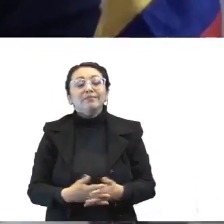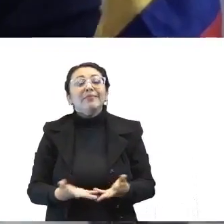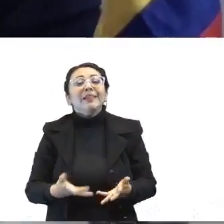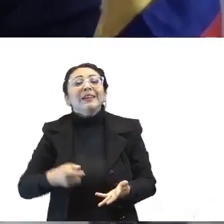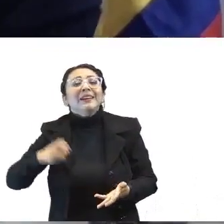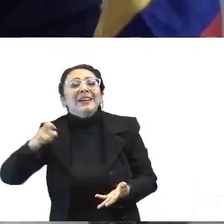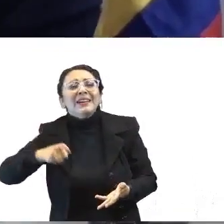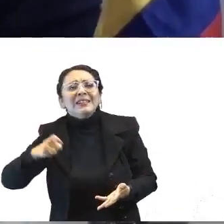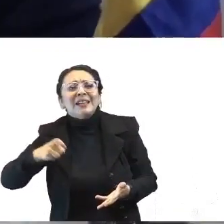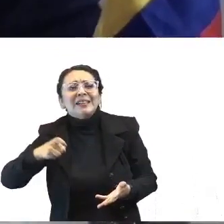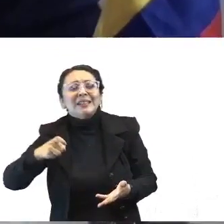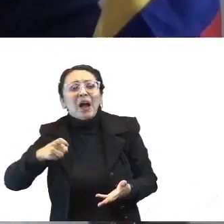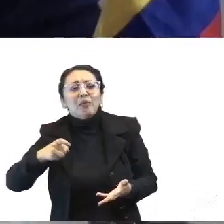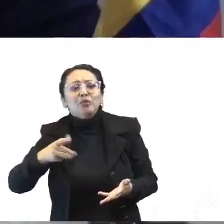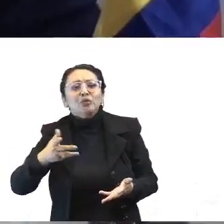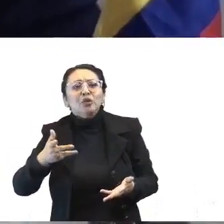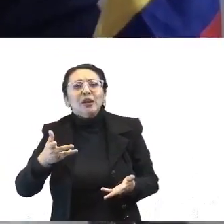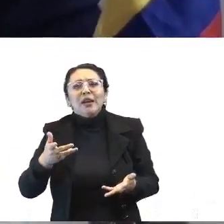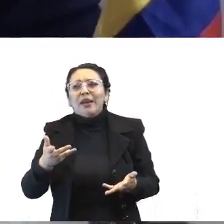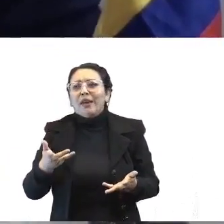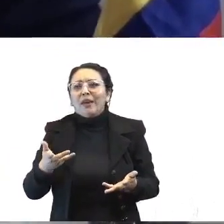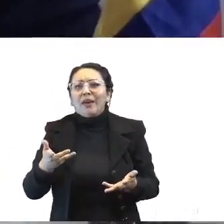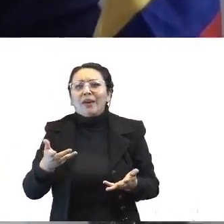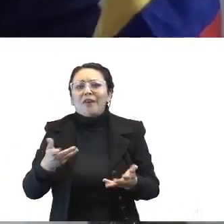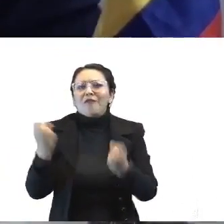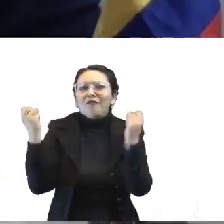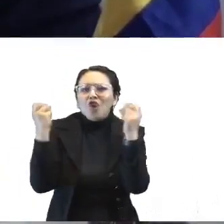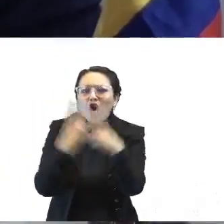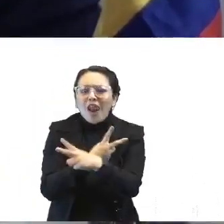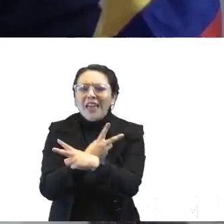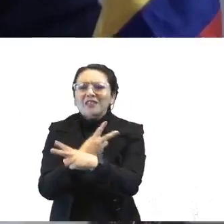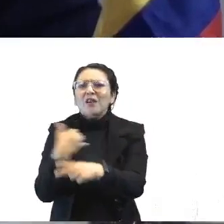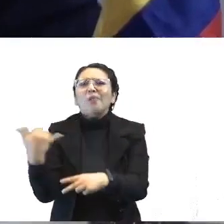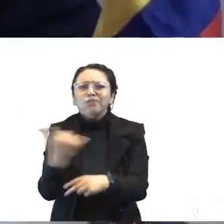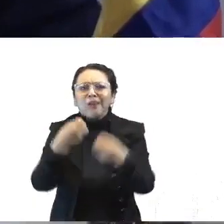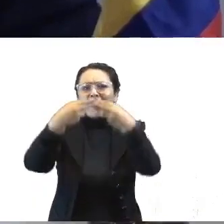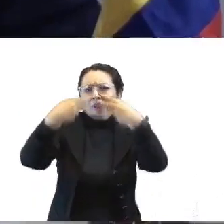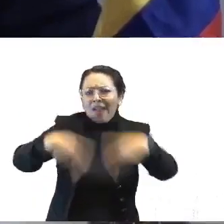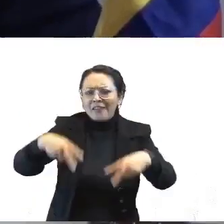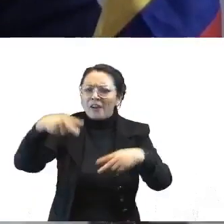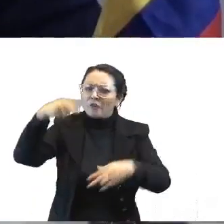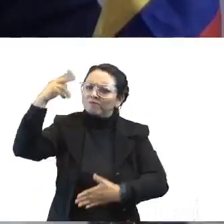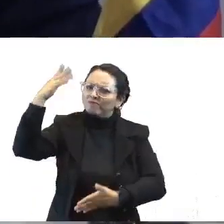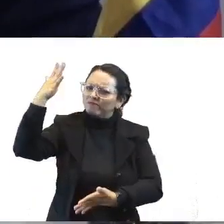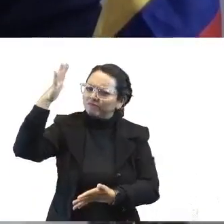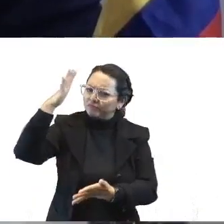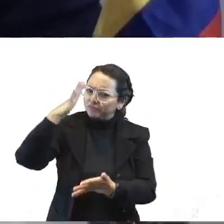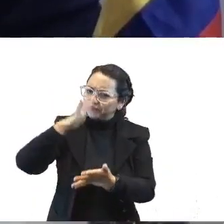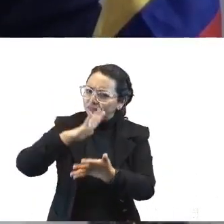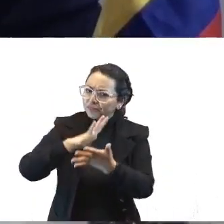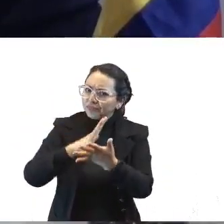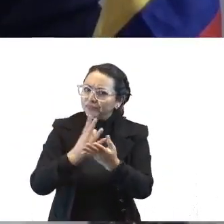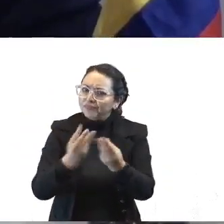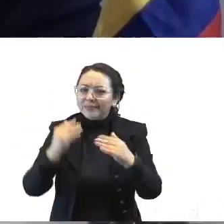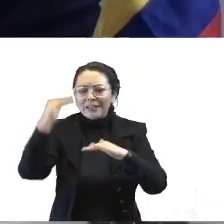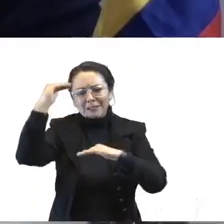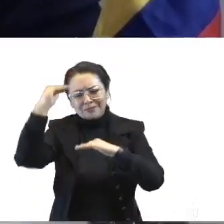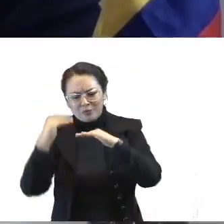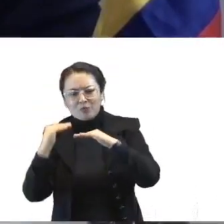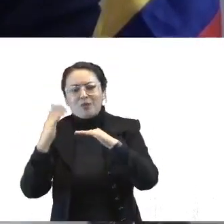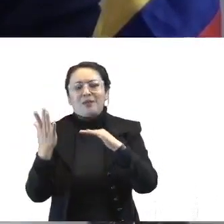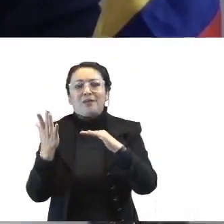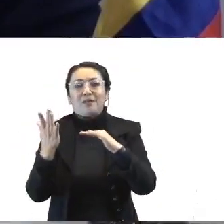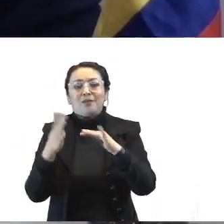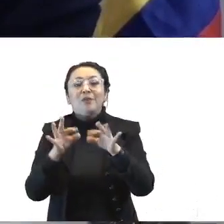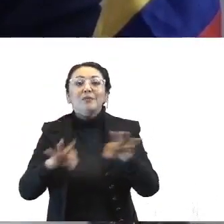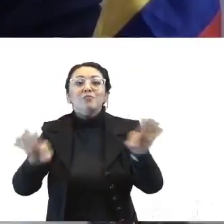Necesitamos disminuir o erradicar las violencias basadas en género, y eso implica generar condiciones también